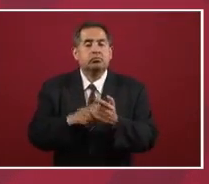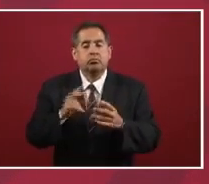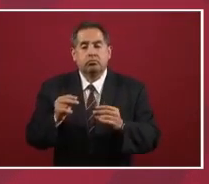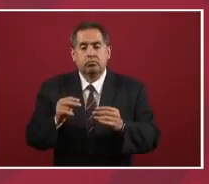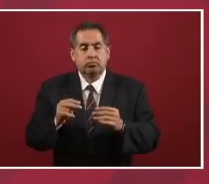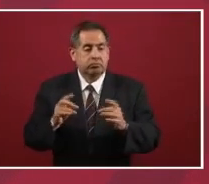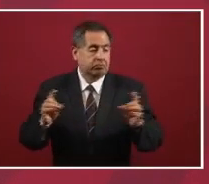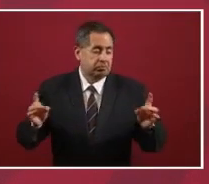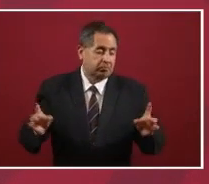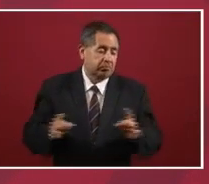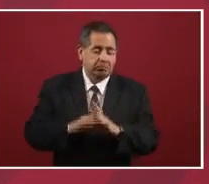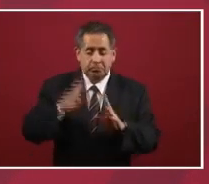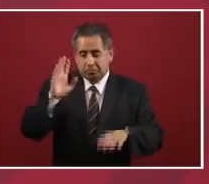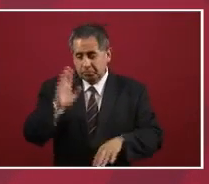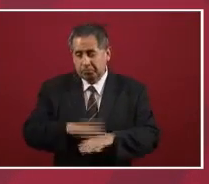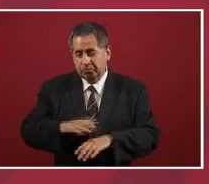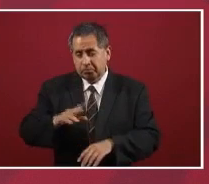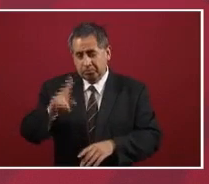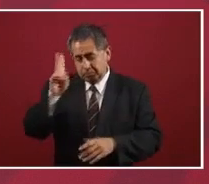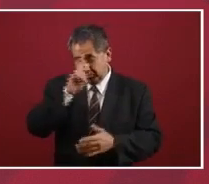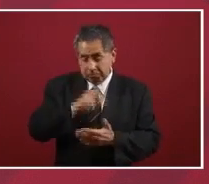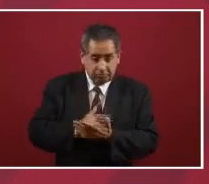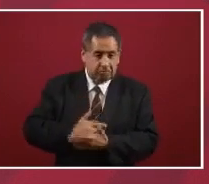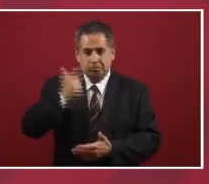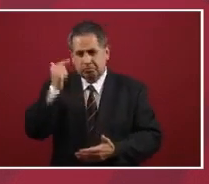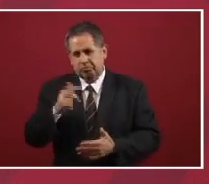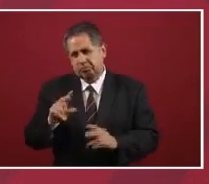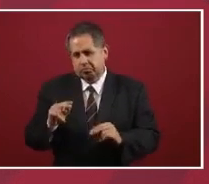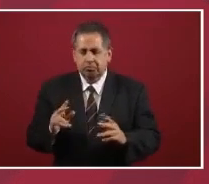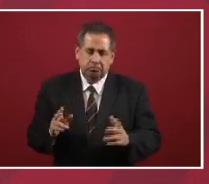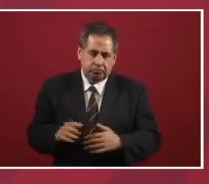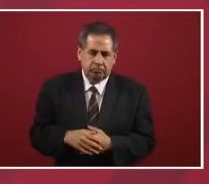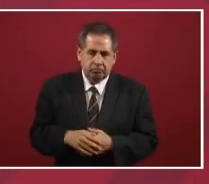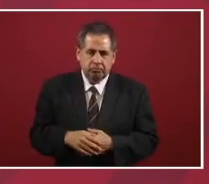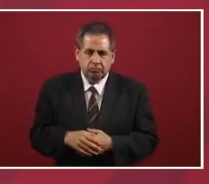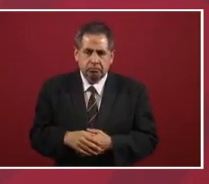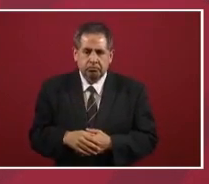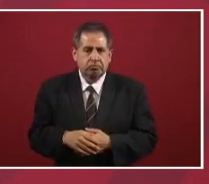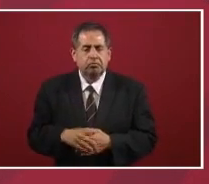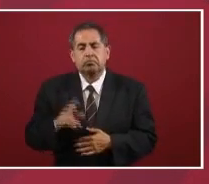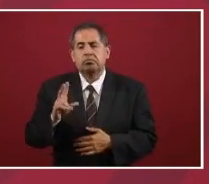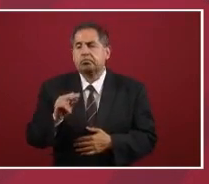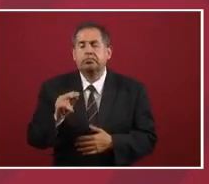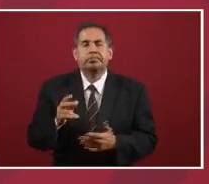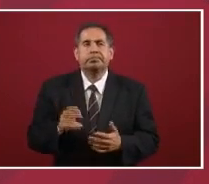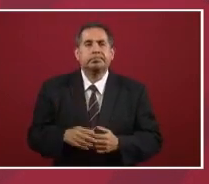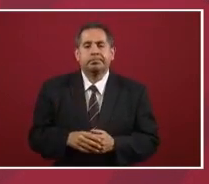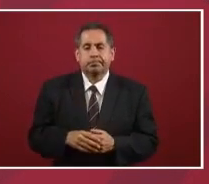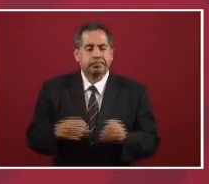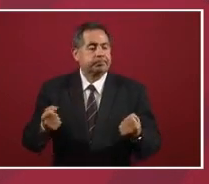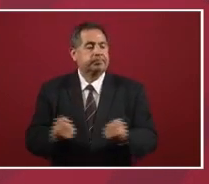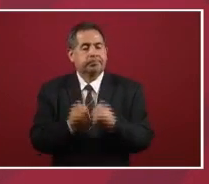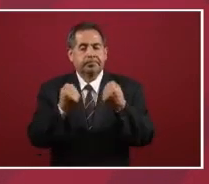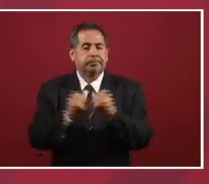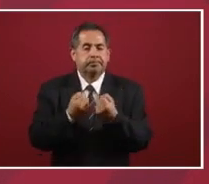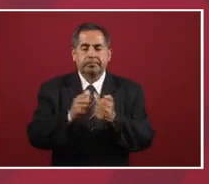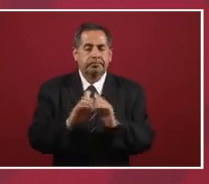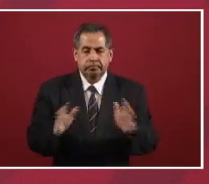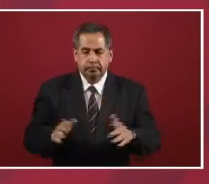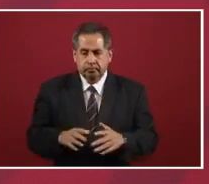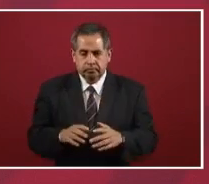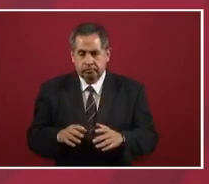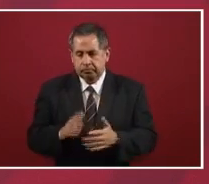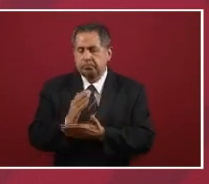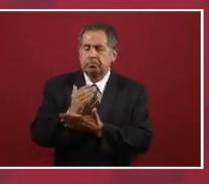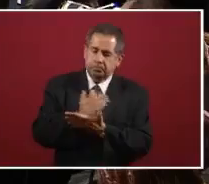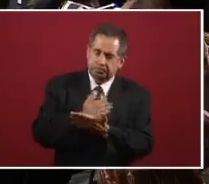pasó a mayores, no continuaron los enfrentamientos, la